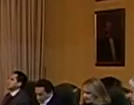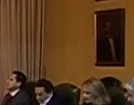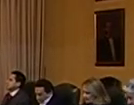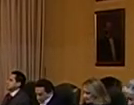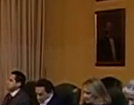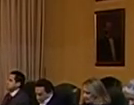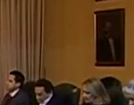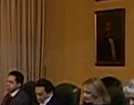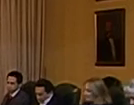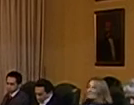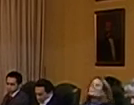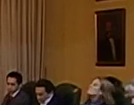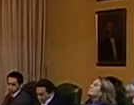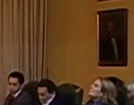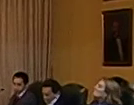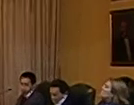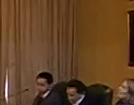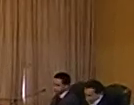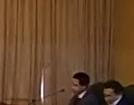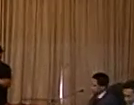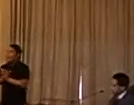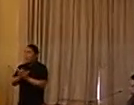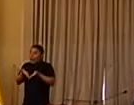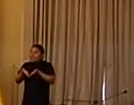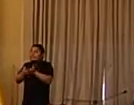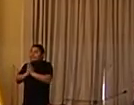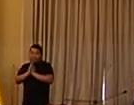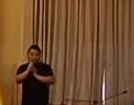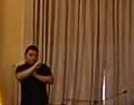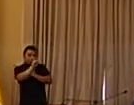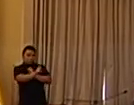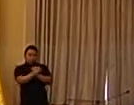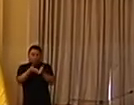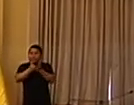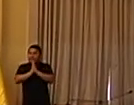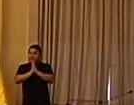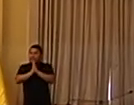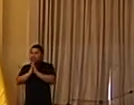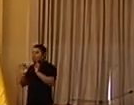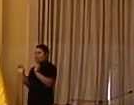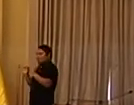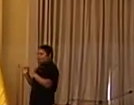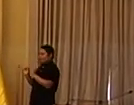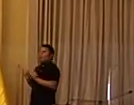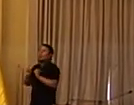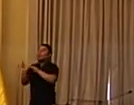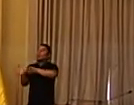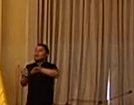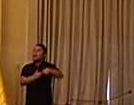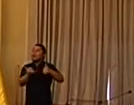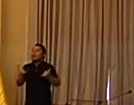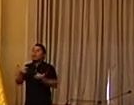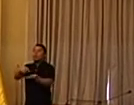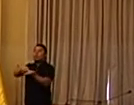de nuestra sesión. Vamos, pedidos no tenemos tampoco, ¿no? Por escrito. No, señor alcalde. Muy bien, vamos a lo que es orden del día